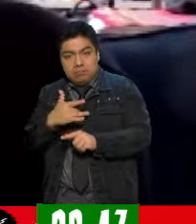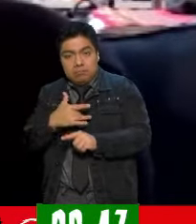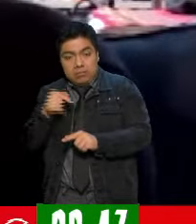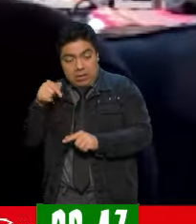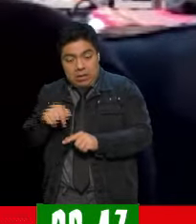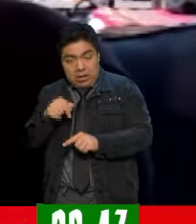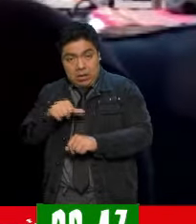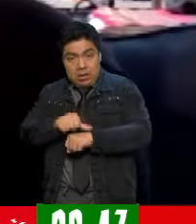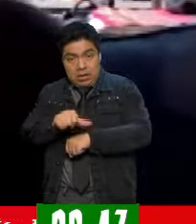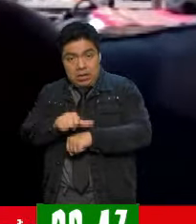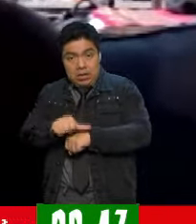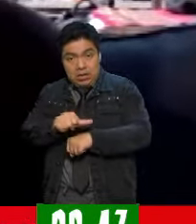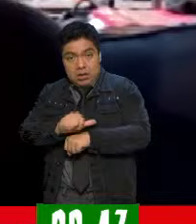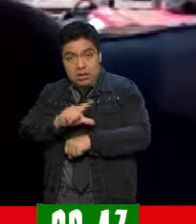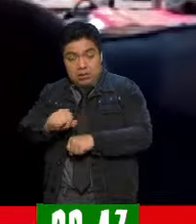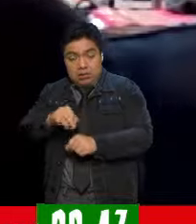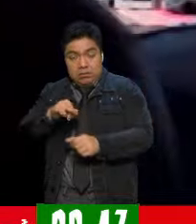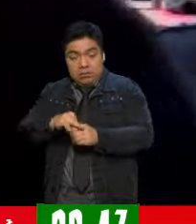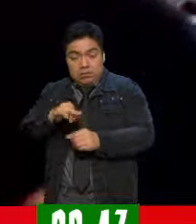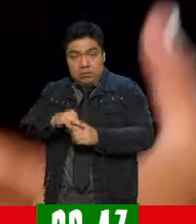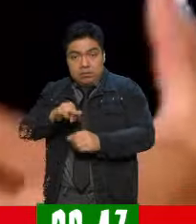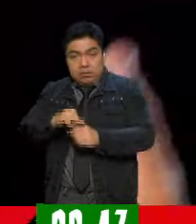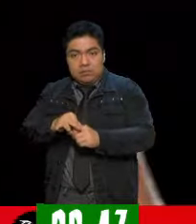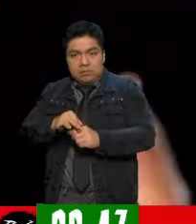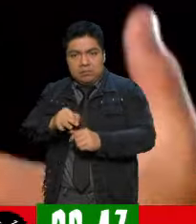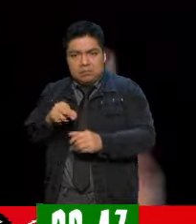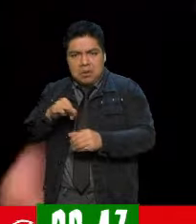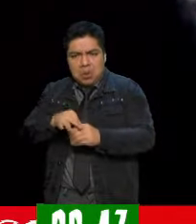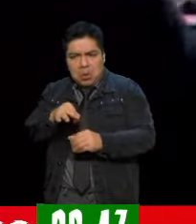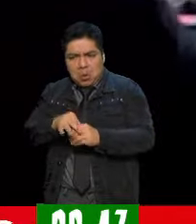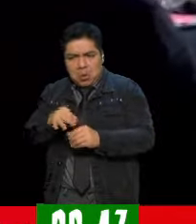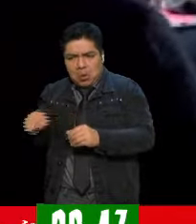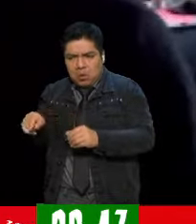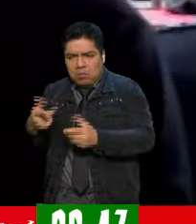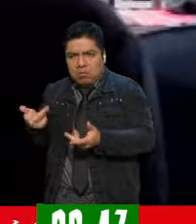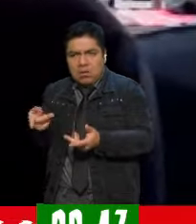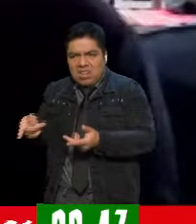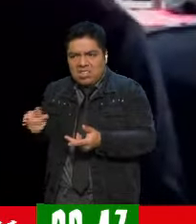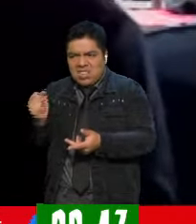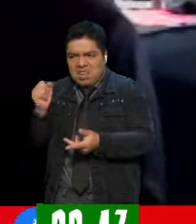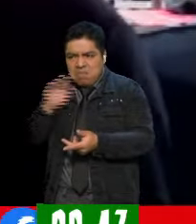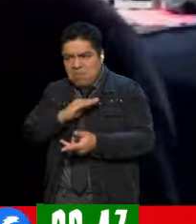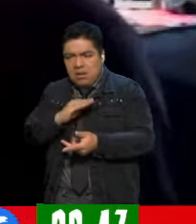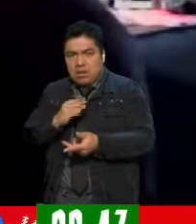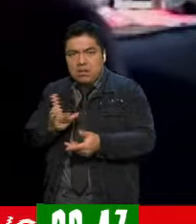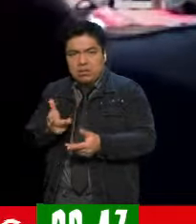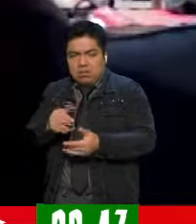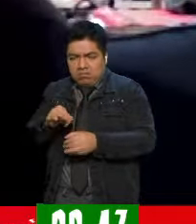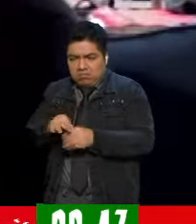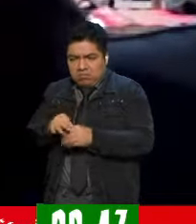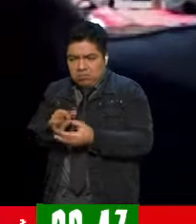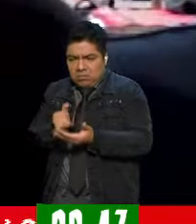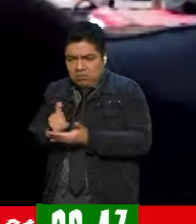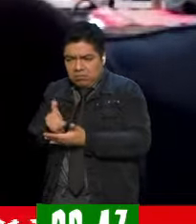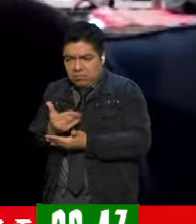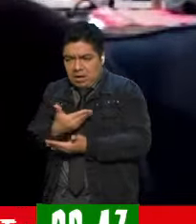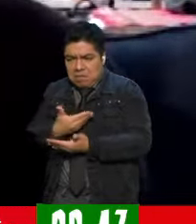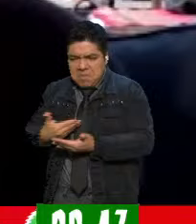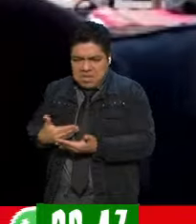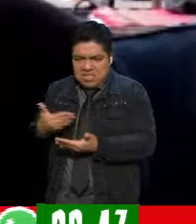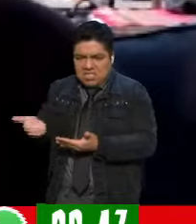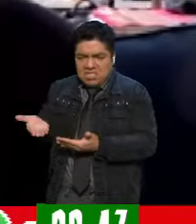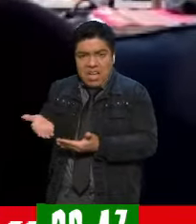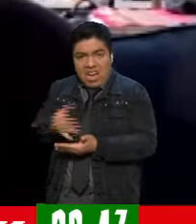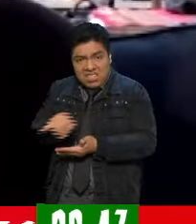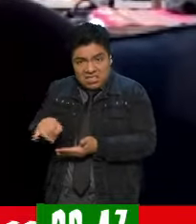acá en Argentina después de las elecciones. Cómo la gente vota a su propio verdugo, cómo la gente vota